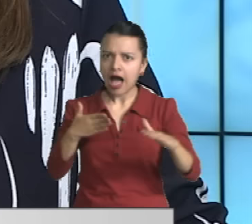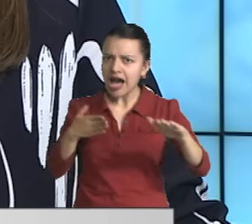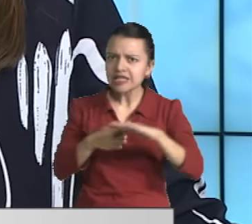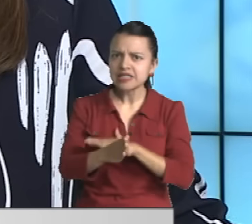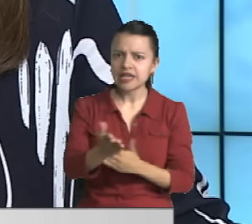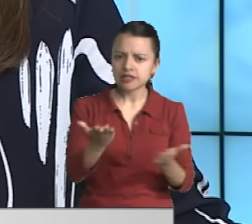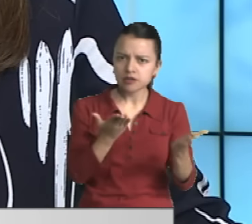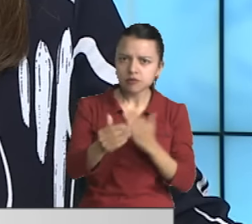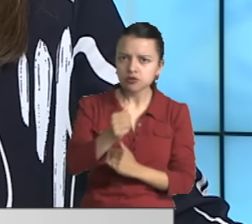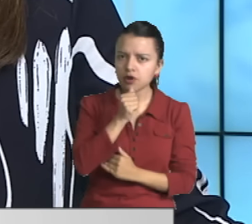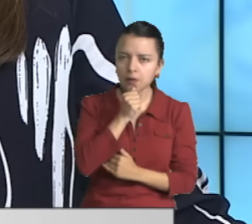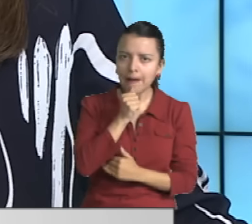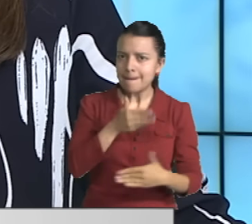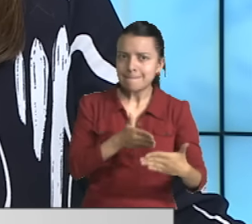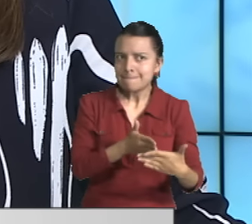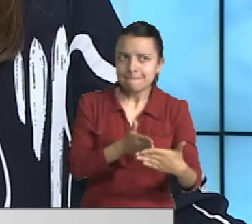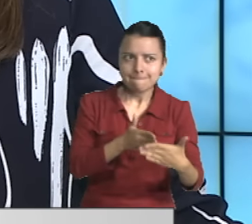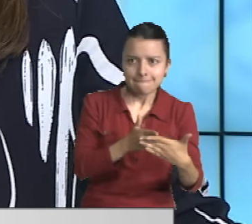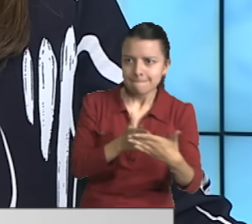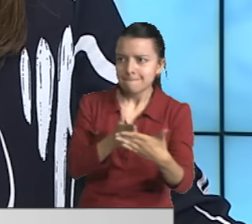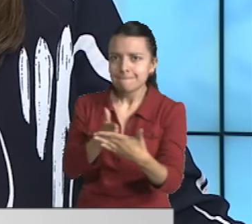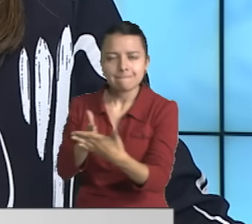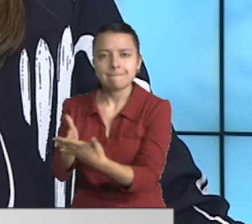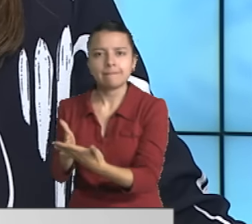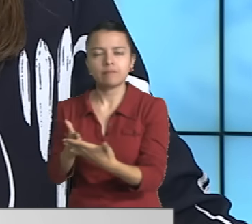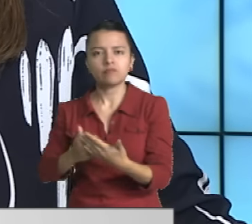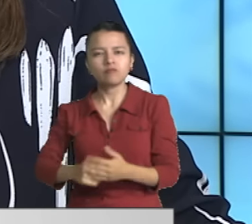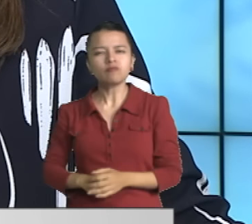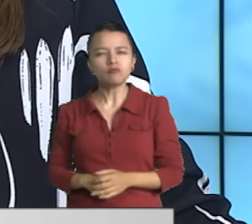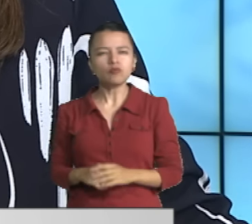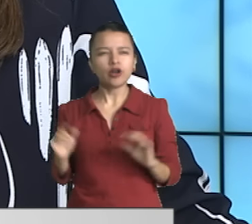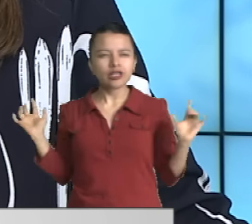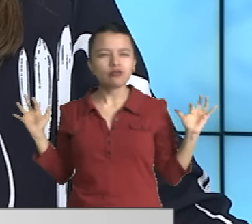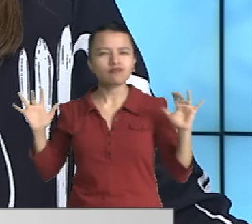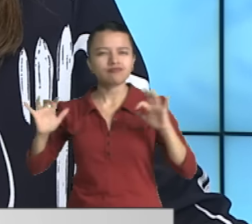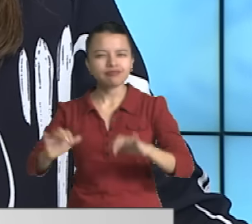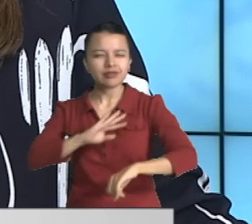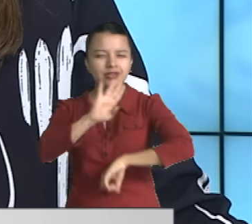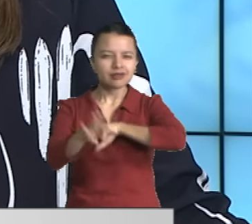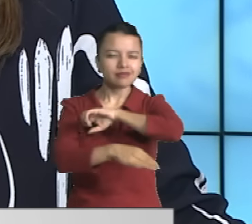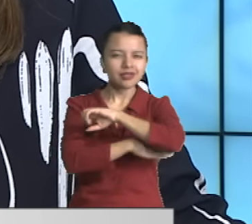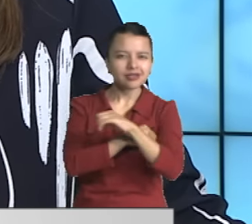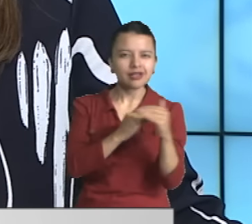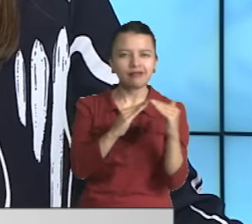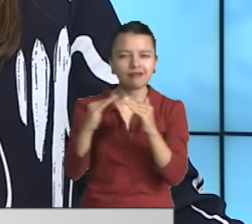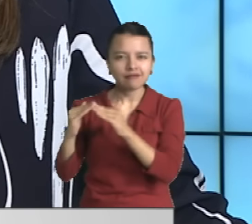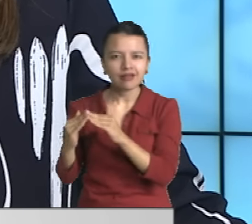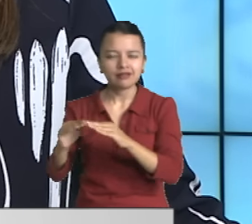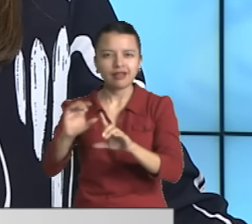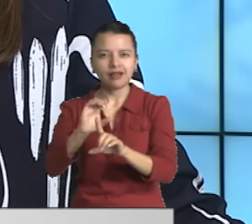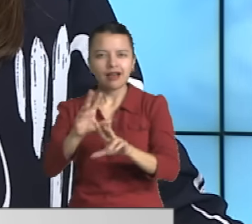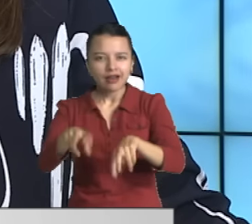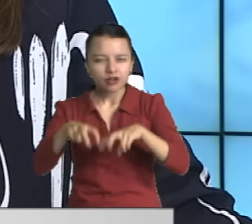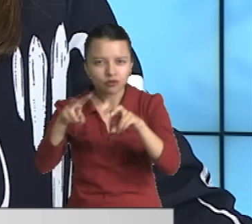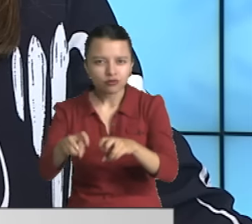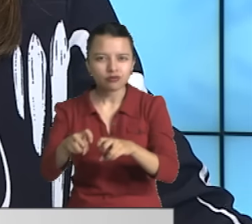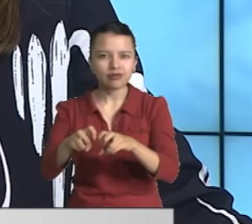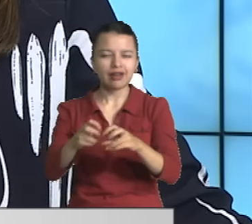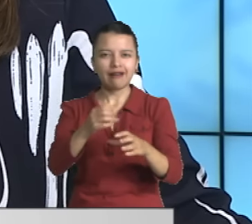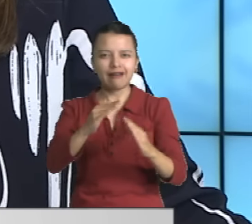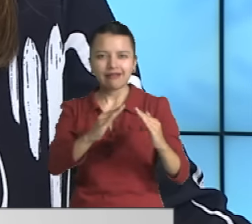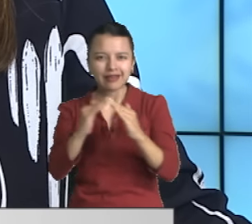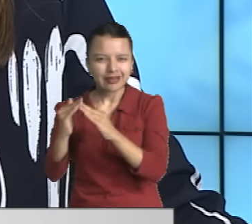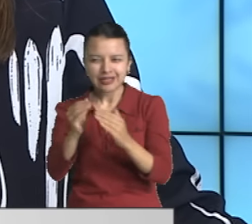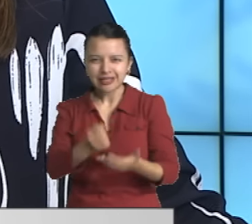en el marco de un foro en Santa Marta, en el que los ministerios de Ambiente, Vivienda y Agricultura, entre otras entidades y expertos